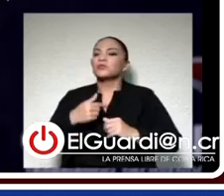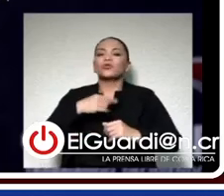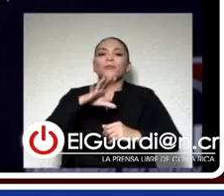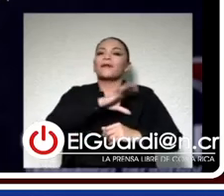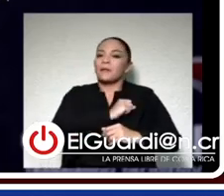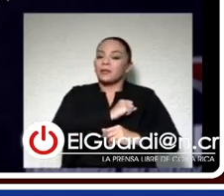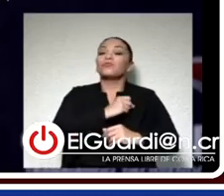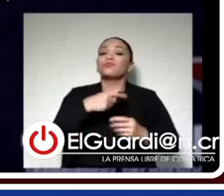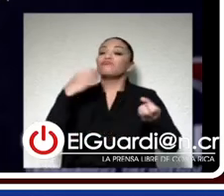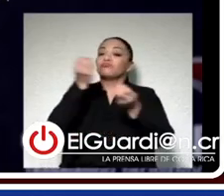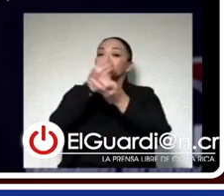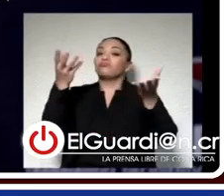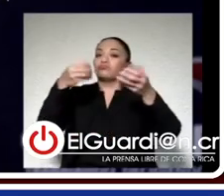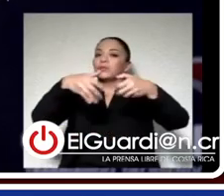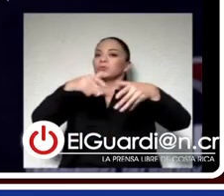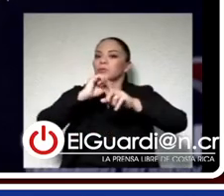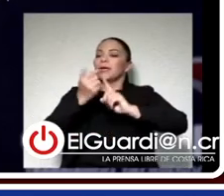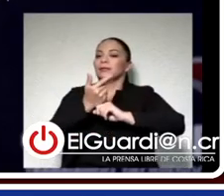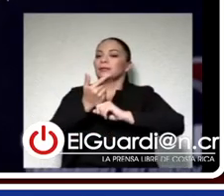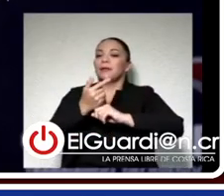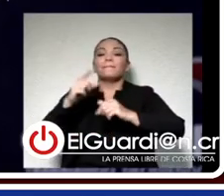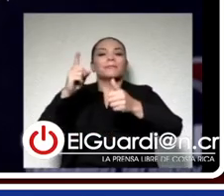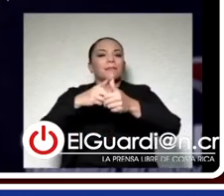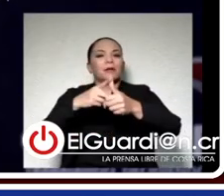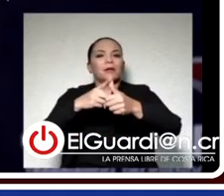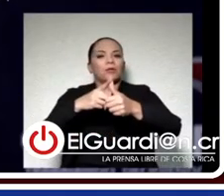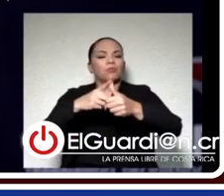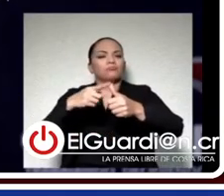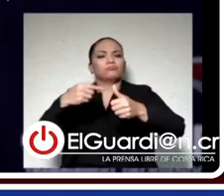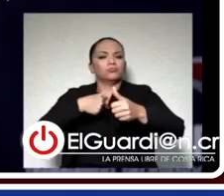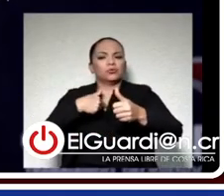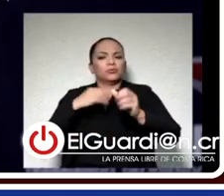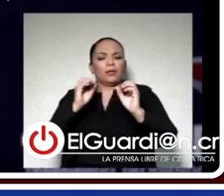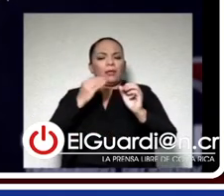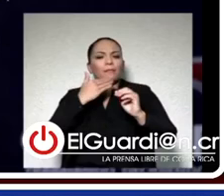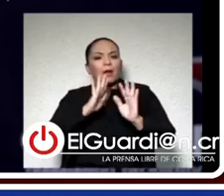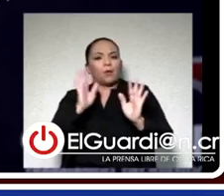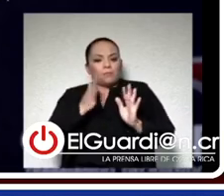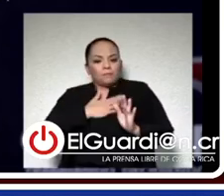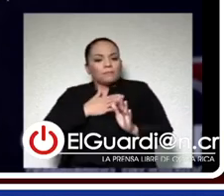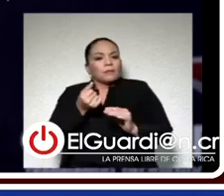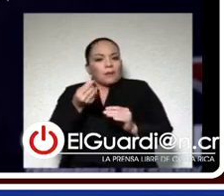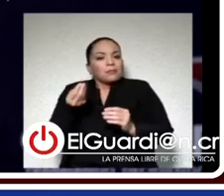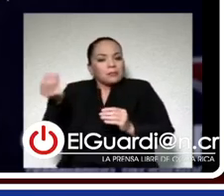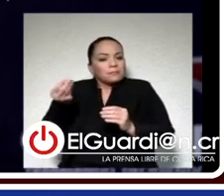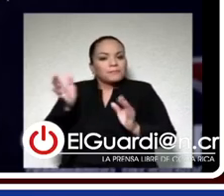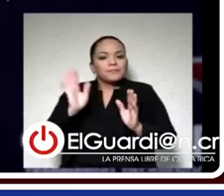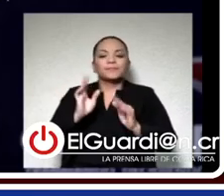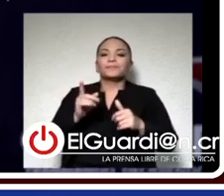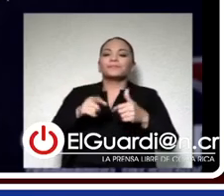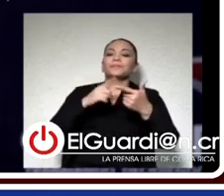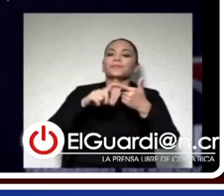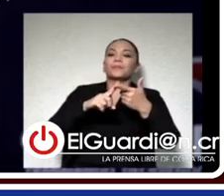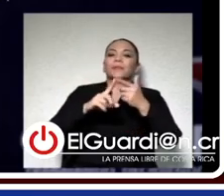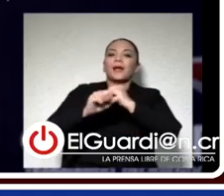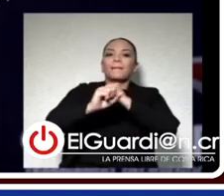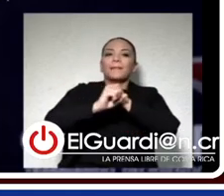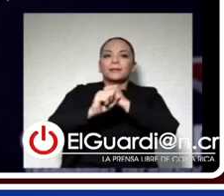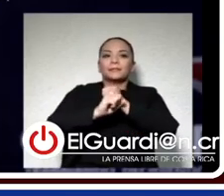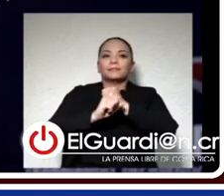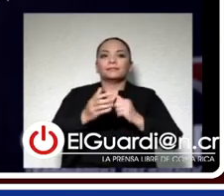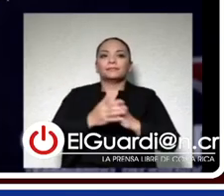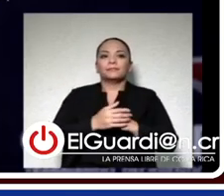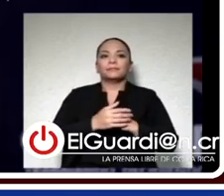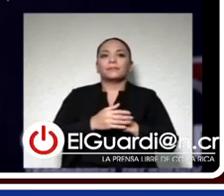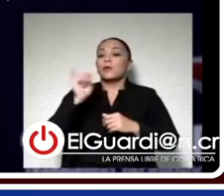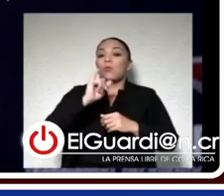lo volvería a hacer. Primero, porque no hice nada malo, es mi dinero. Así como esta campaña, si cuando hice la de